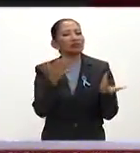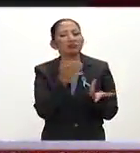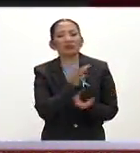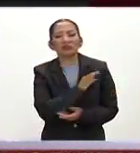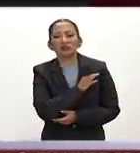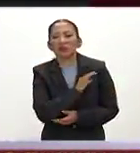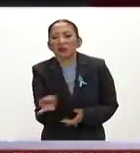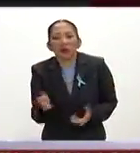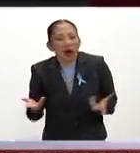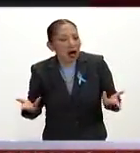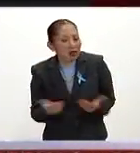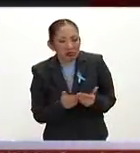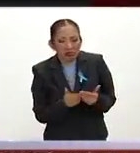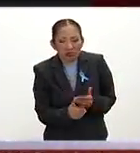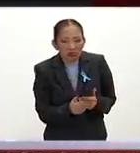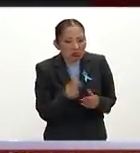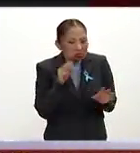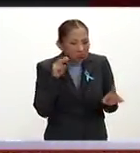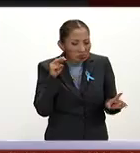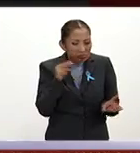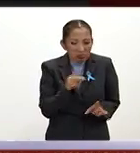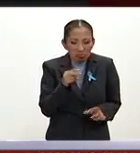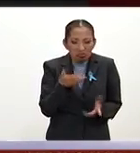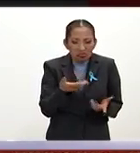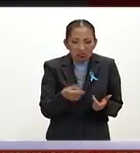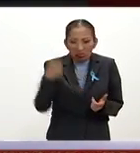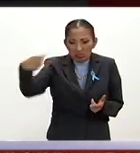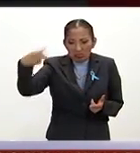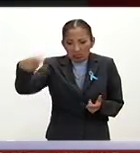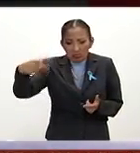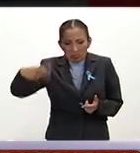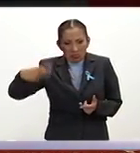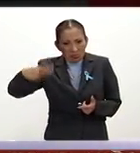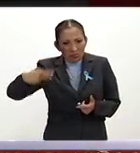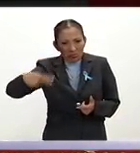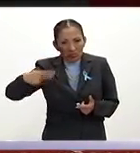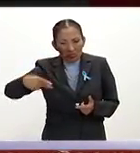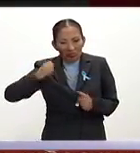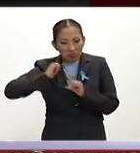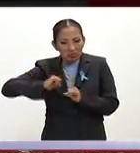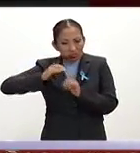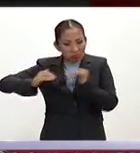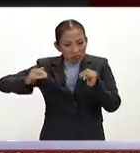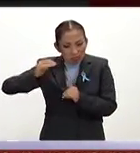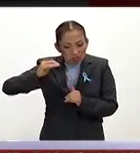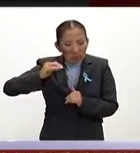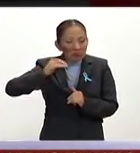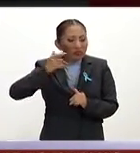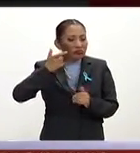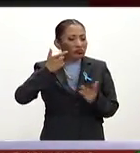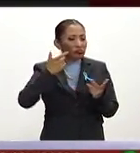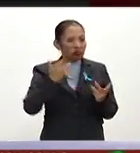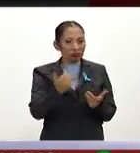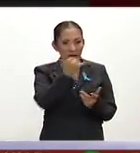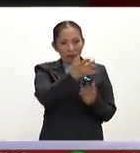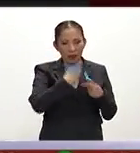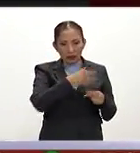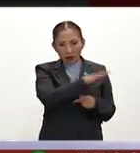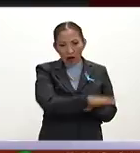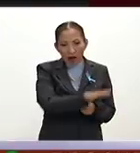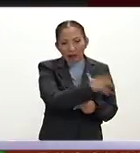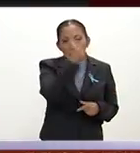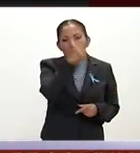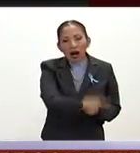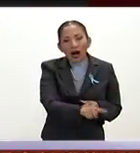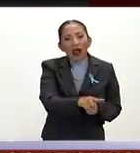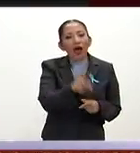solo desde el punto de vista de ustedes, de las autoridades y de los ciudadanos